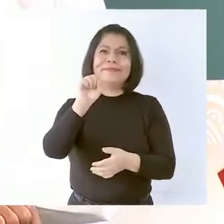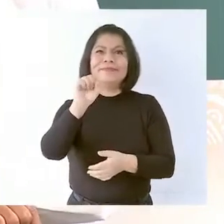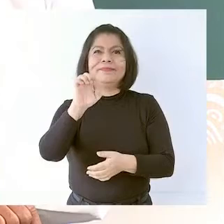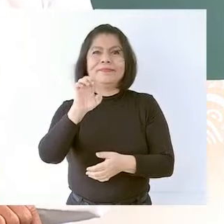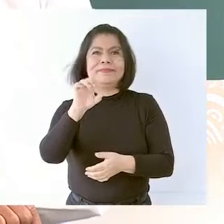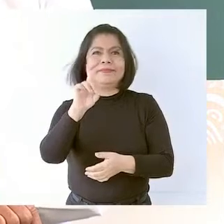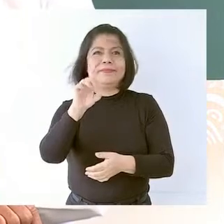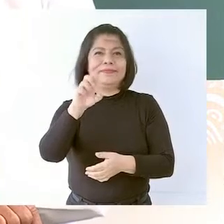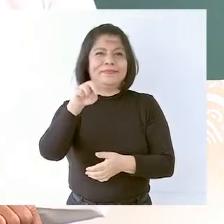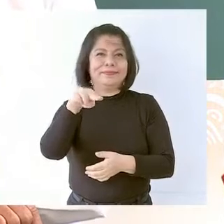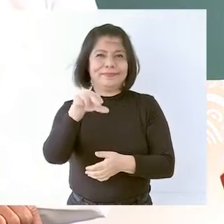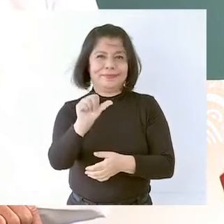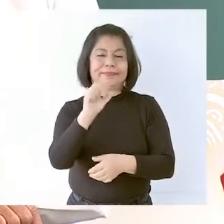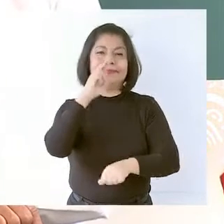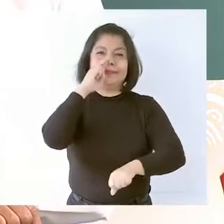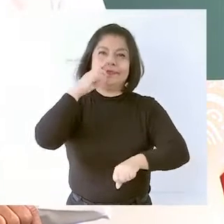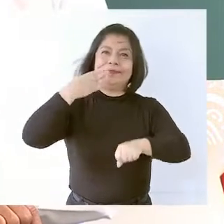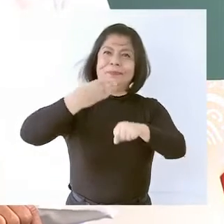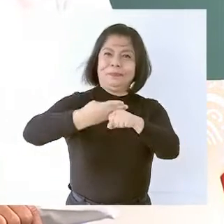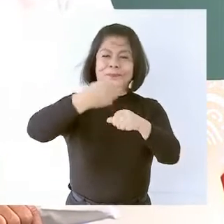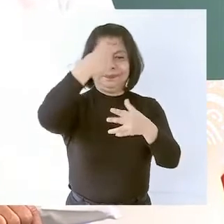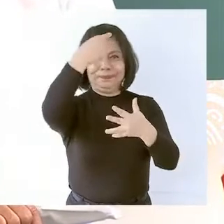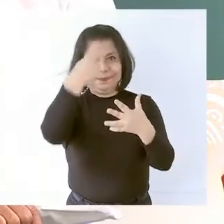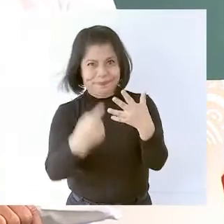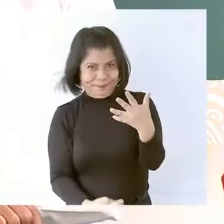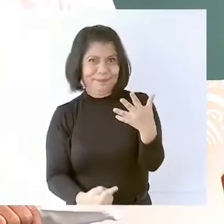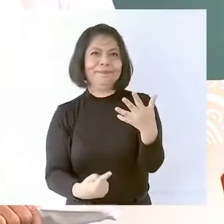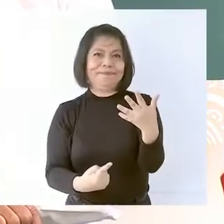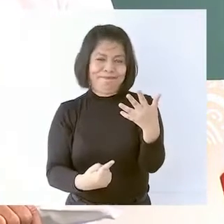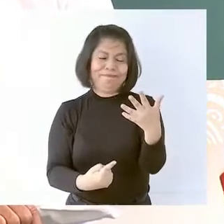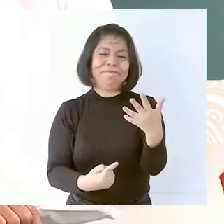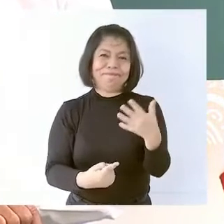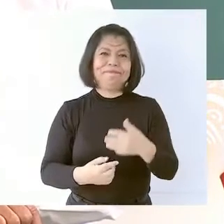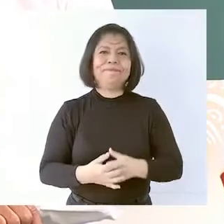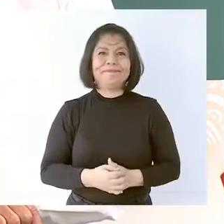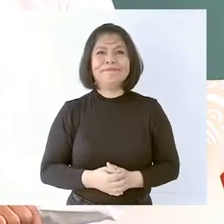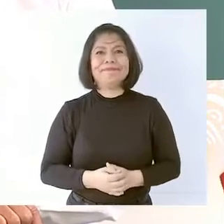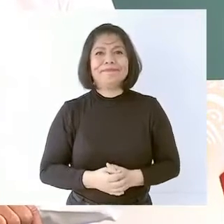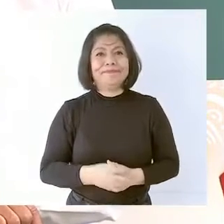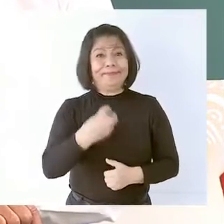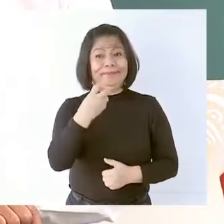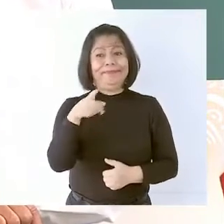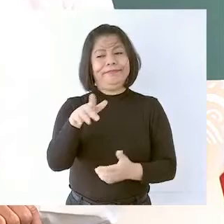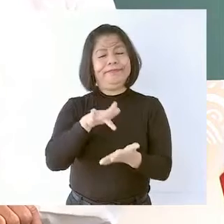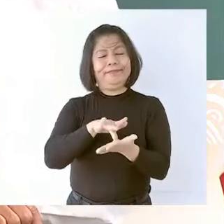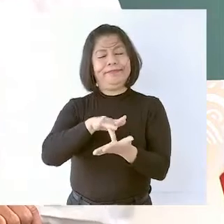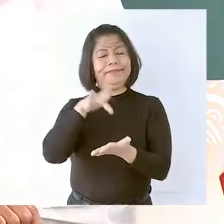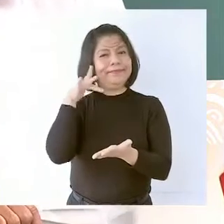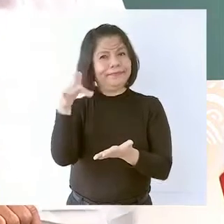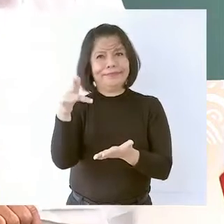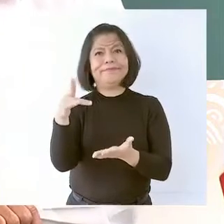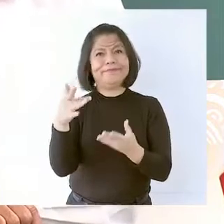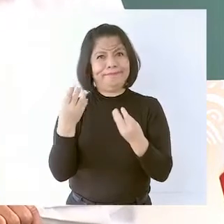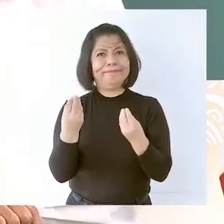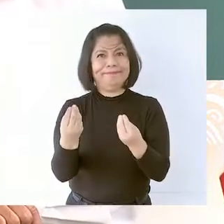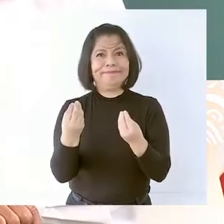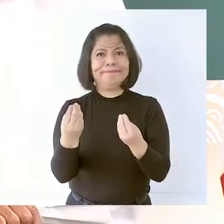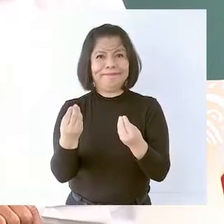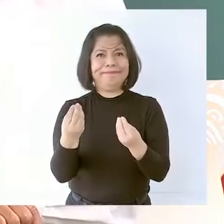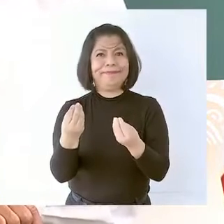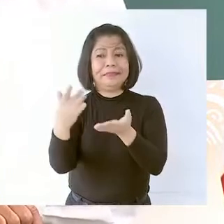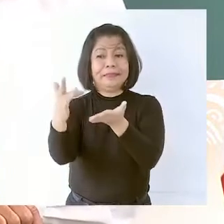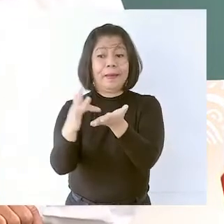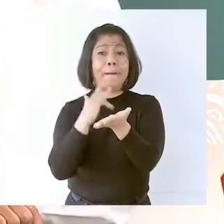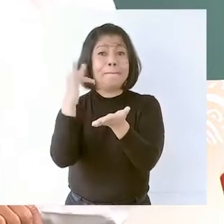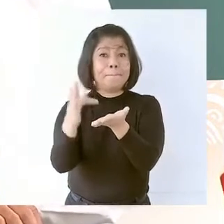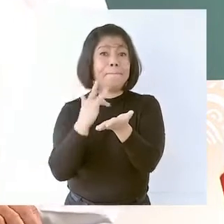institución que es fundamental para el Estado mexicano. Por eso, mi agradecimiento. Me ayudan mucho.